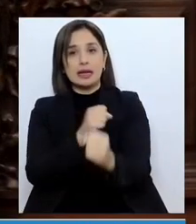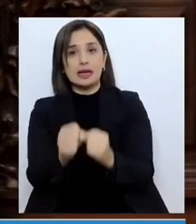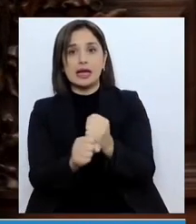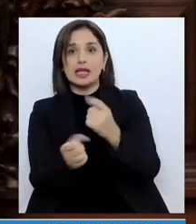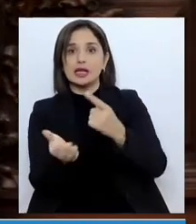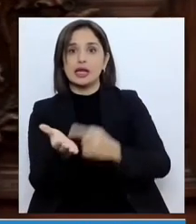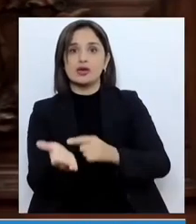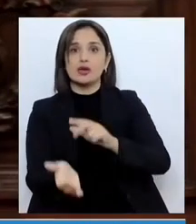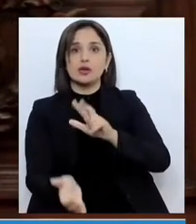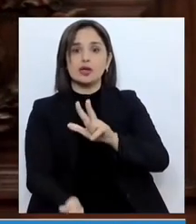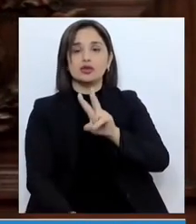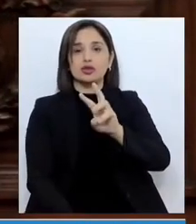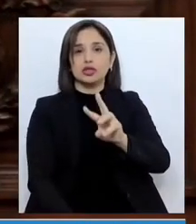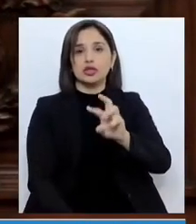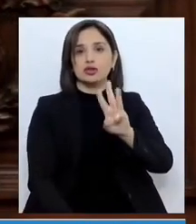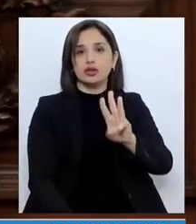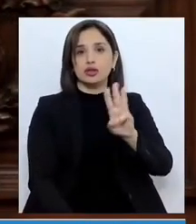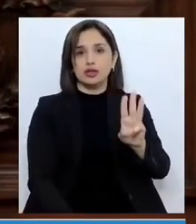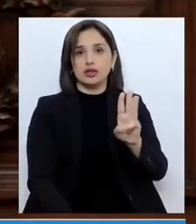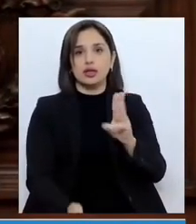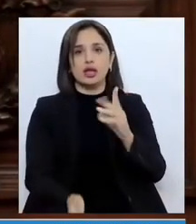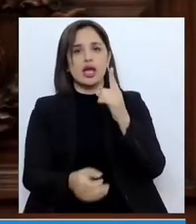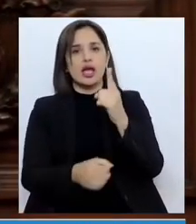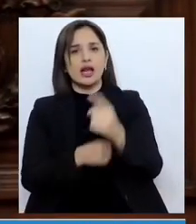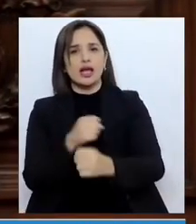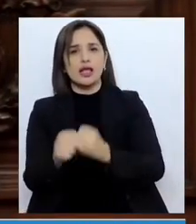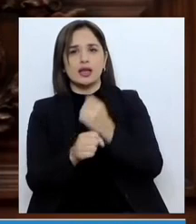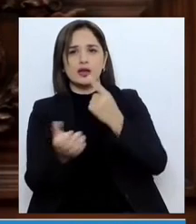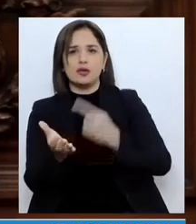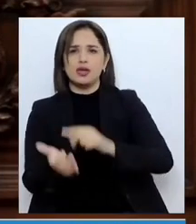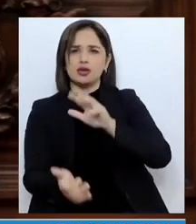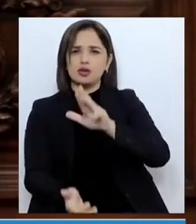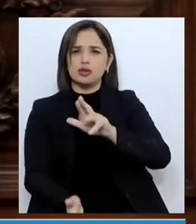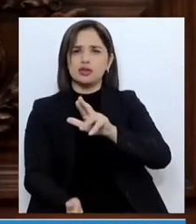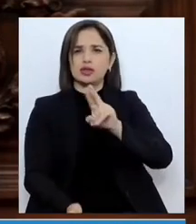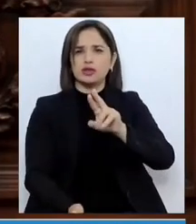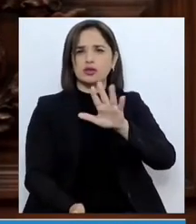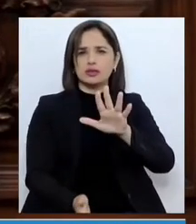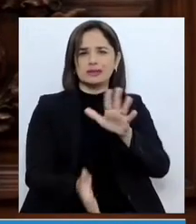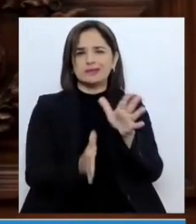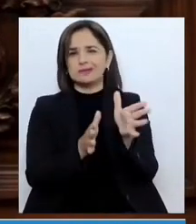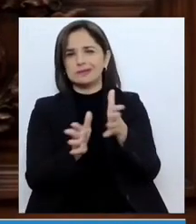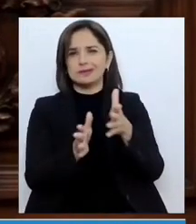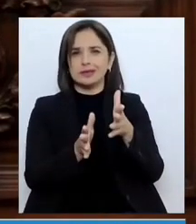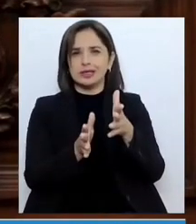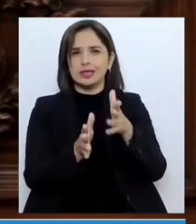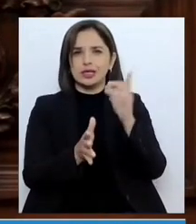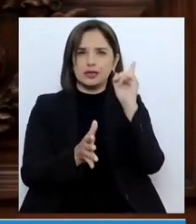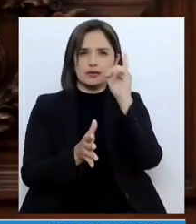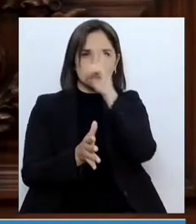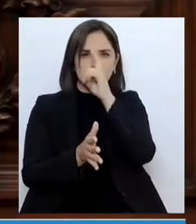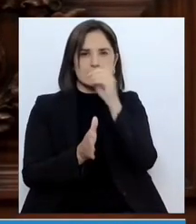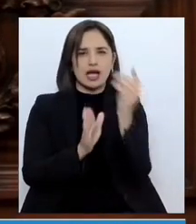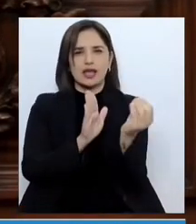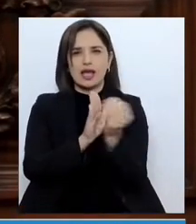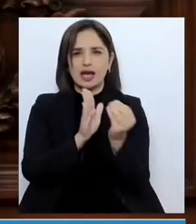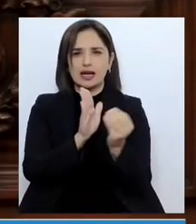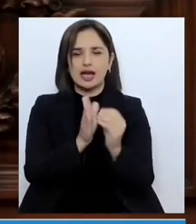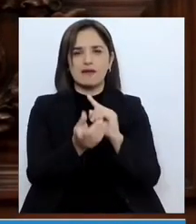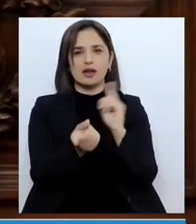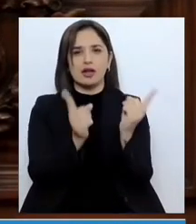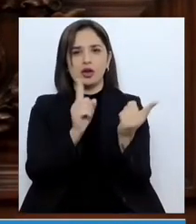1833, la de 1925, conteniendo en sus vientos turbulentos los cambios que